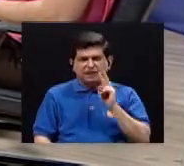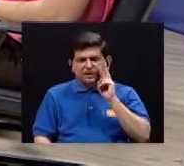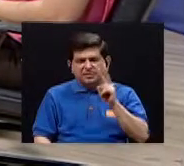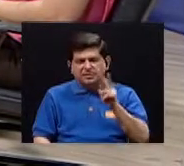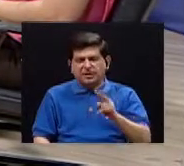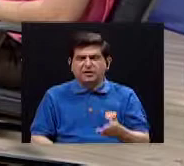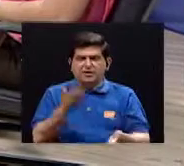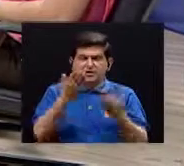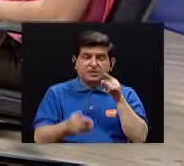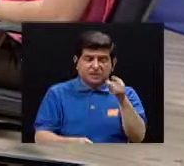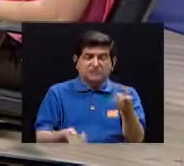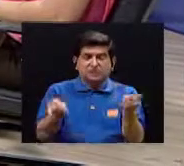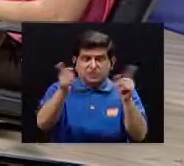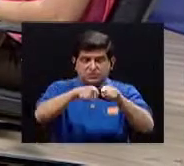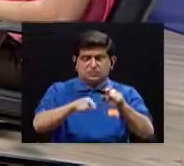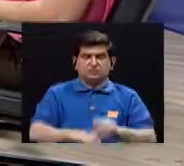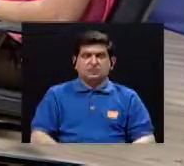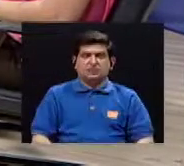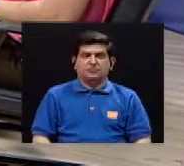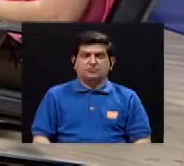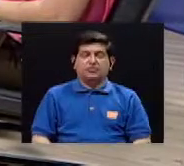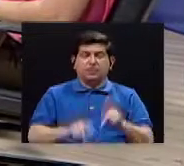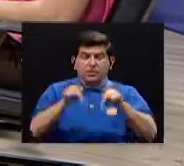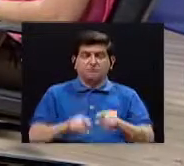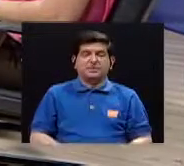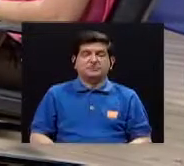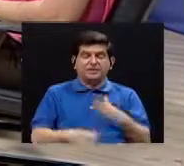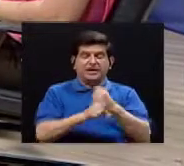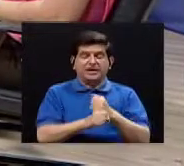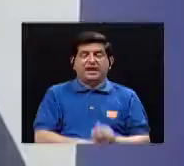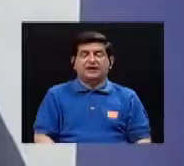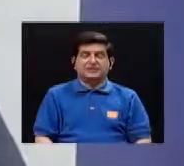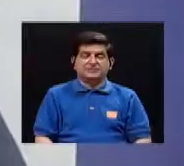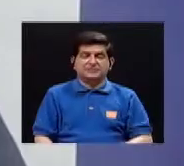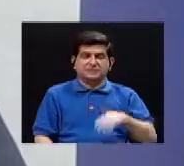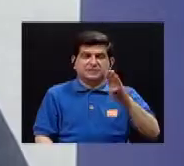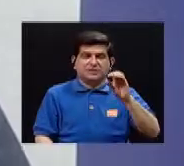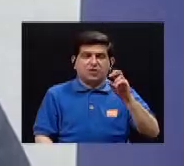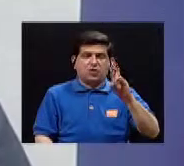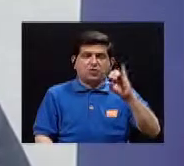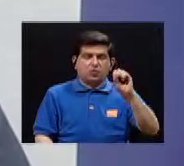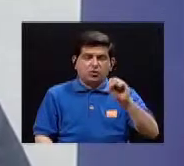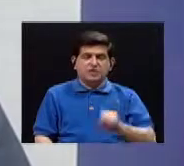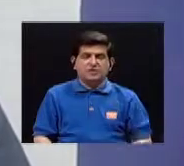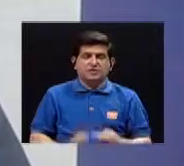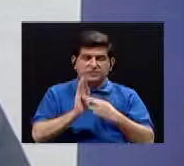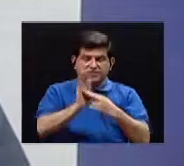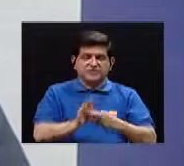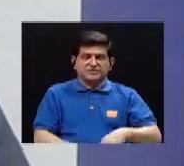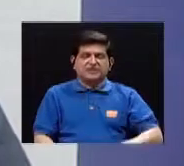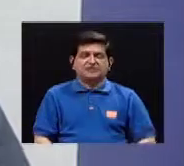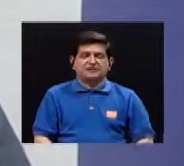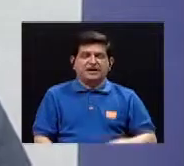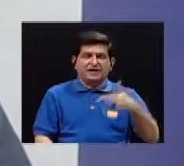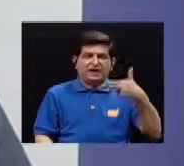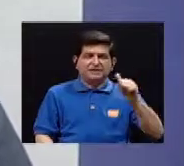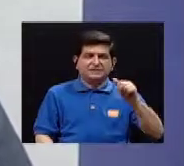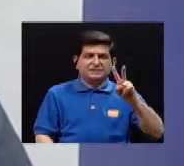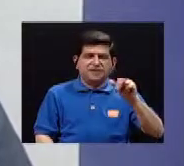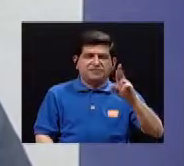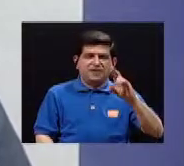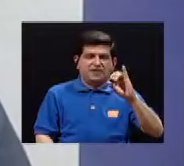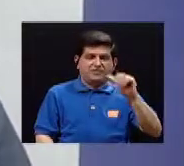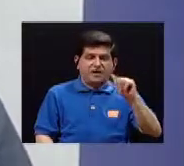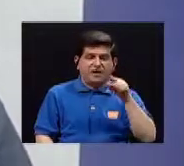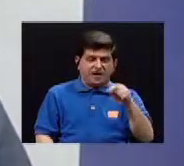ver eso eso me pasó por ejemplo con él con el que hace de hair macharia con boris y boris yo lo conocí de verdad y